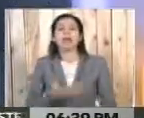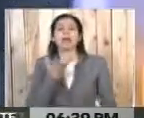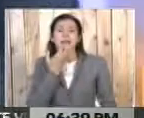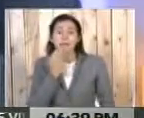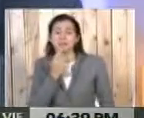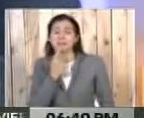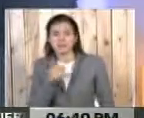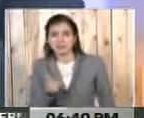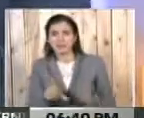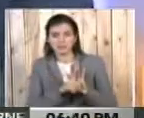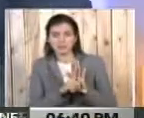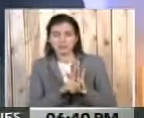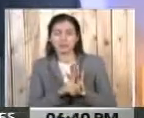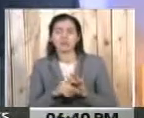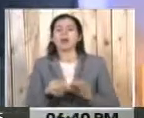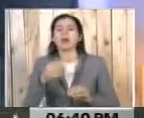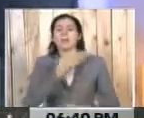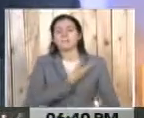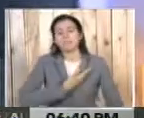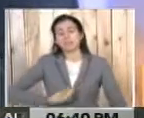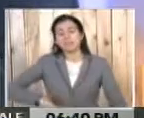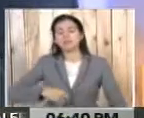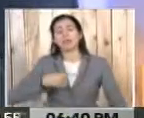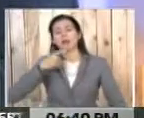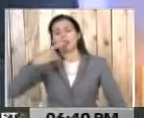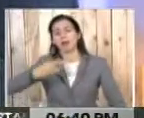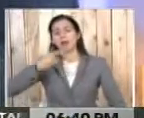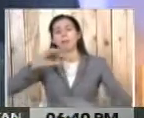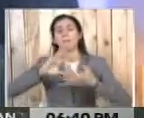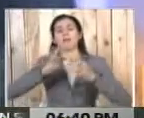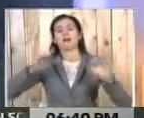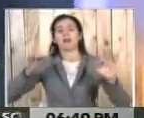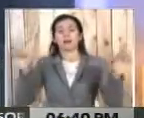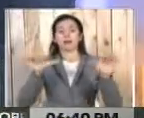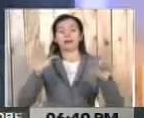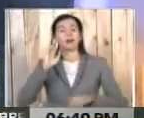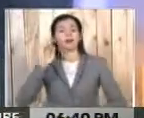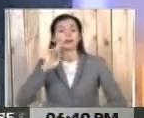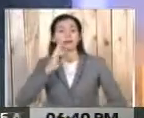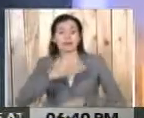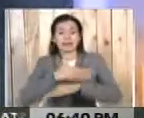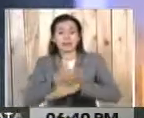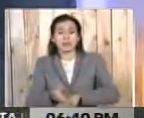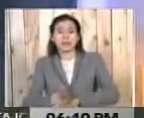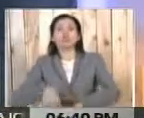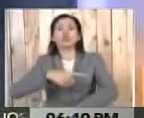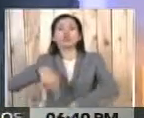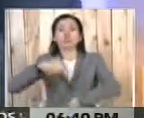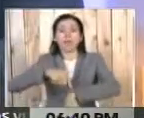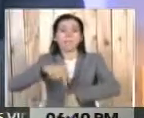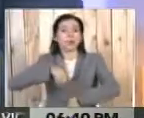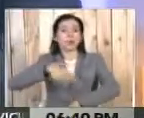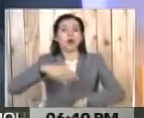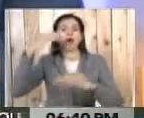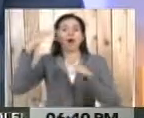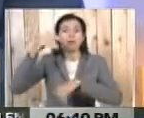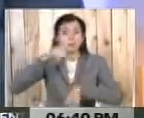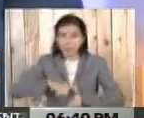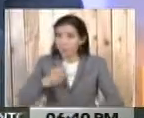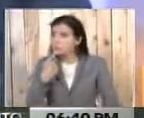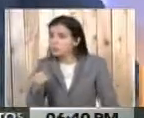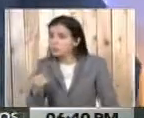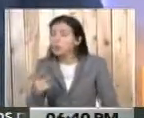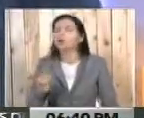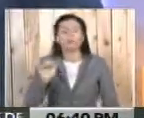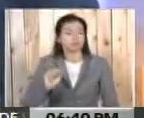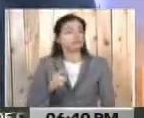presidente da un mensaje en cadena nacional de radio y televisión y se excede de los tiempos que ellos... Hay un tiempo establecido. Le